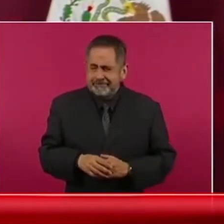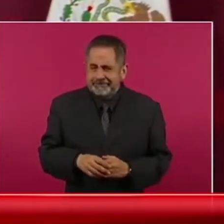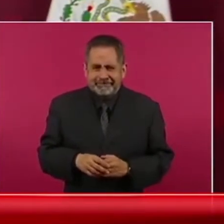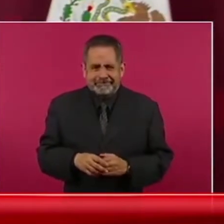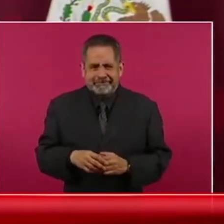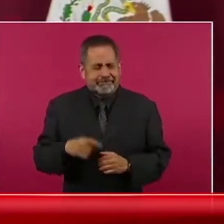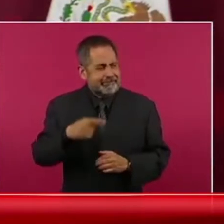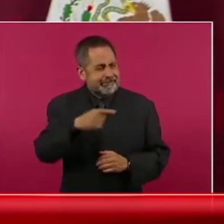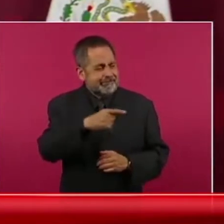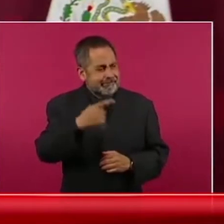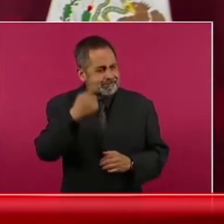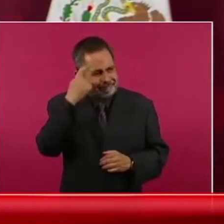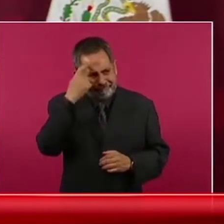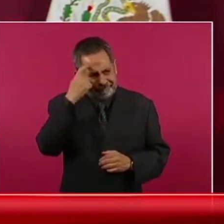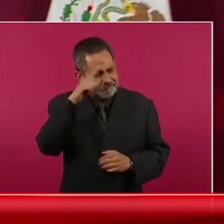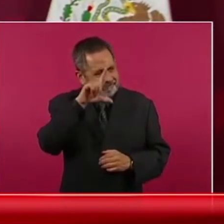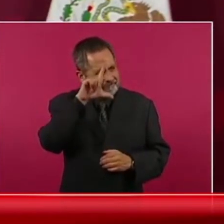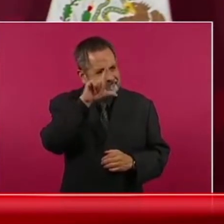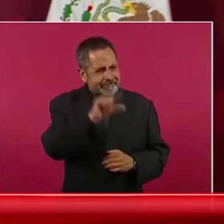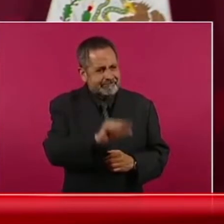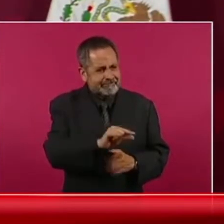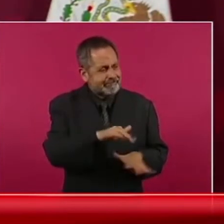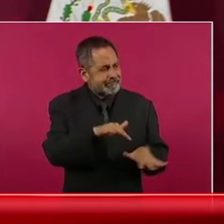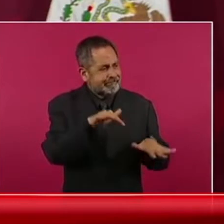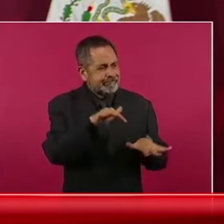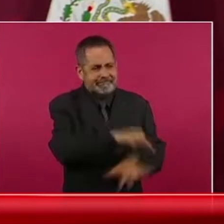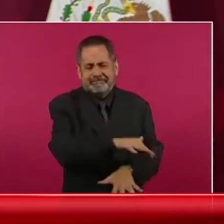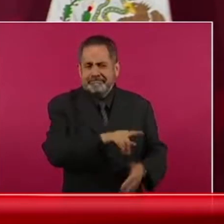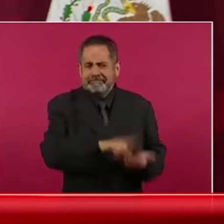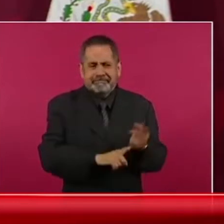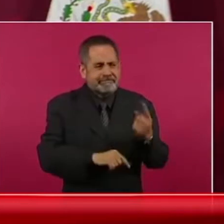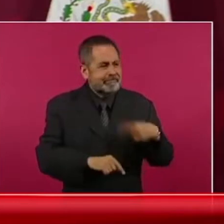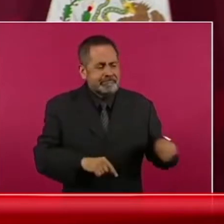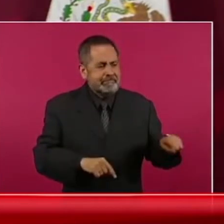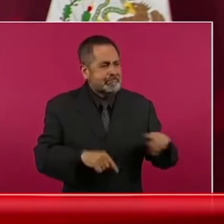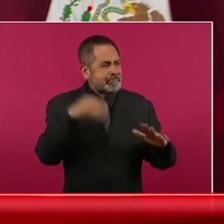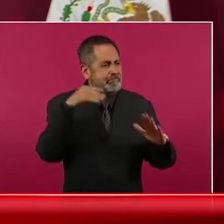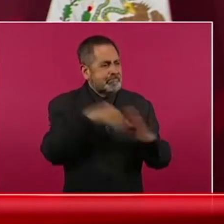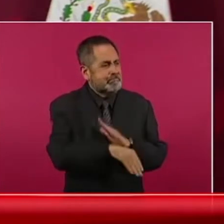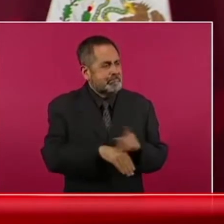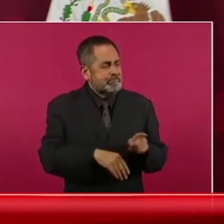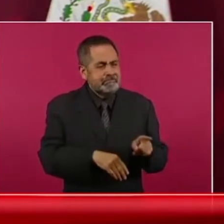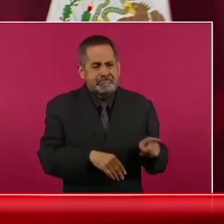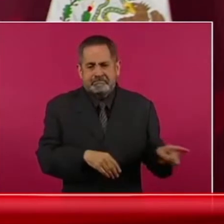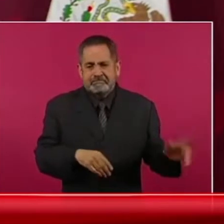qué bajo habíamos caído,